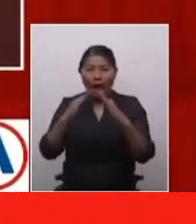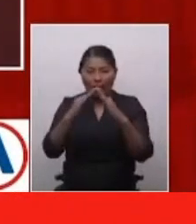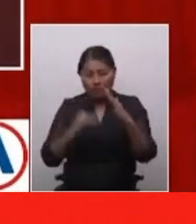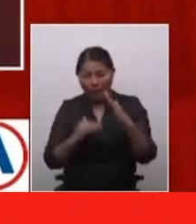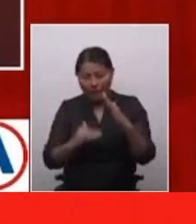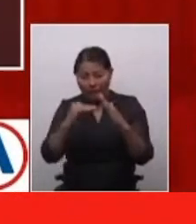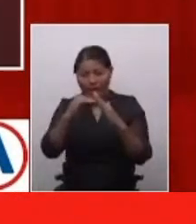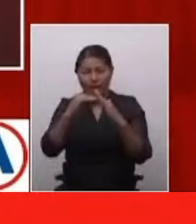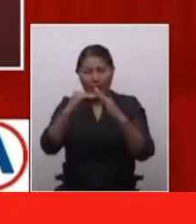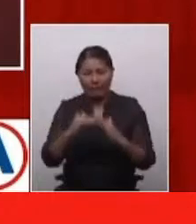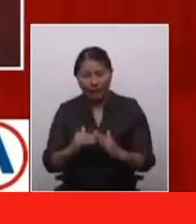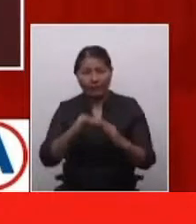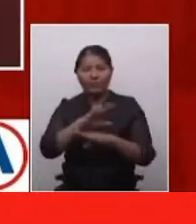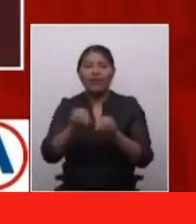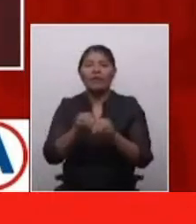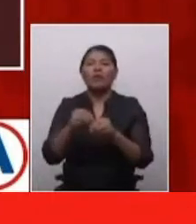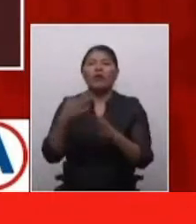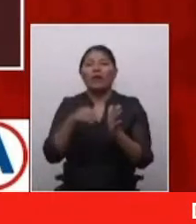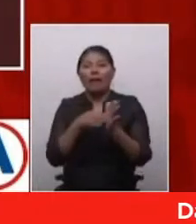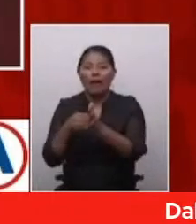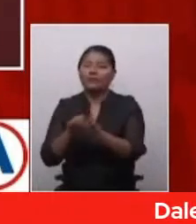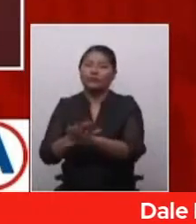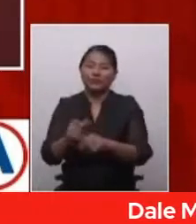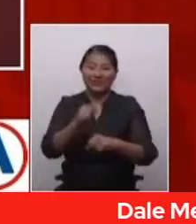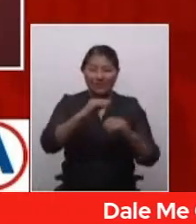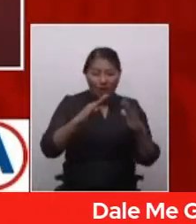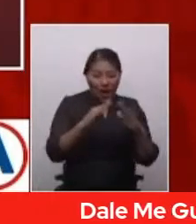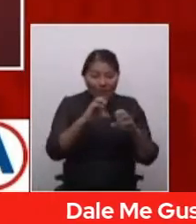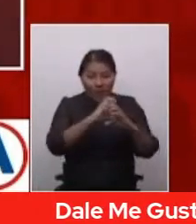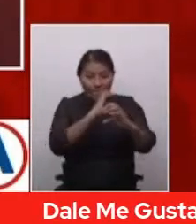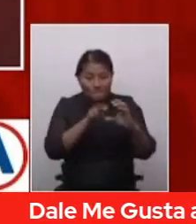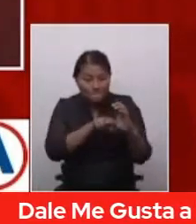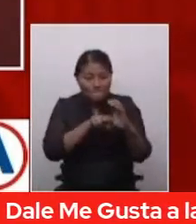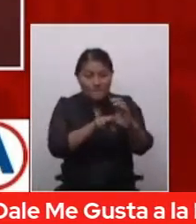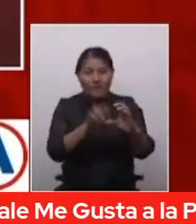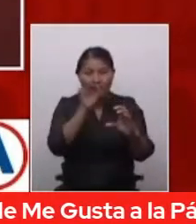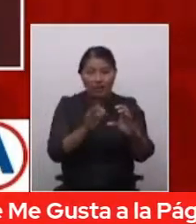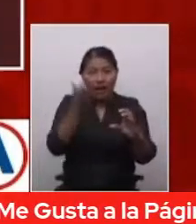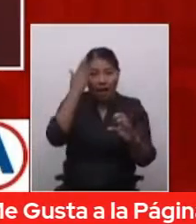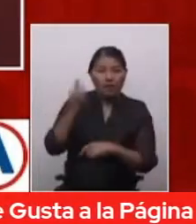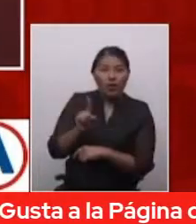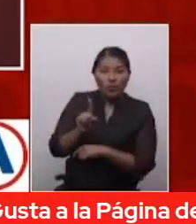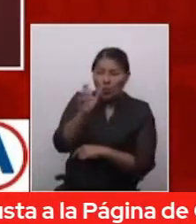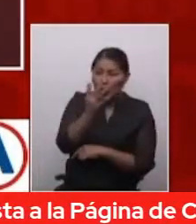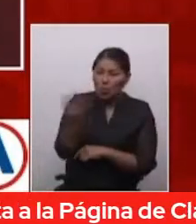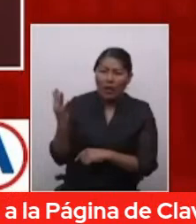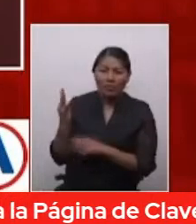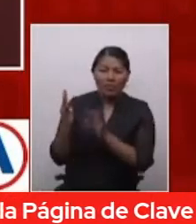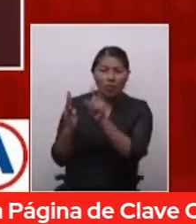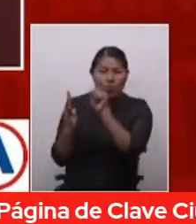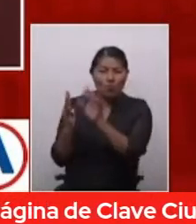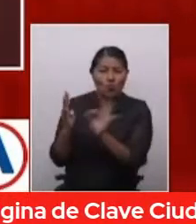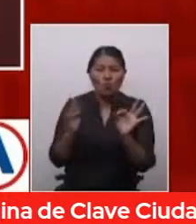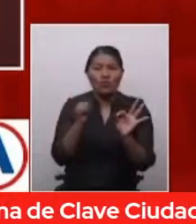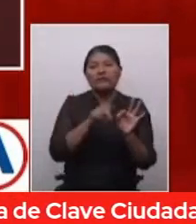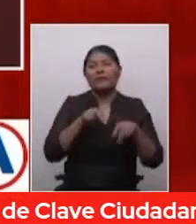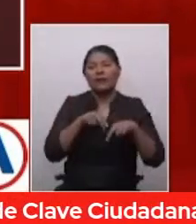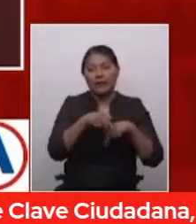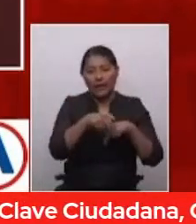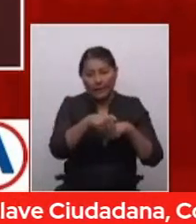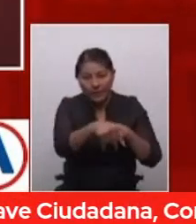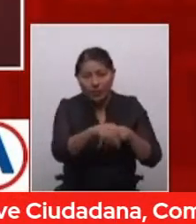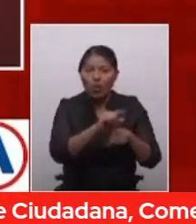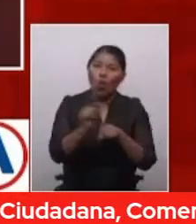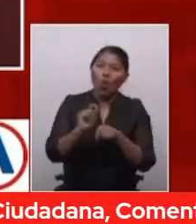el 25% del transporte es, o sea, uno de cada cuatro limeños o es a pie, transporte peatonal,